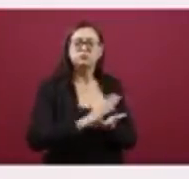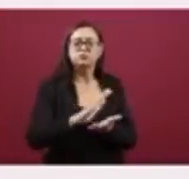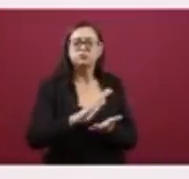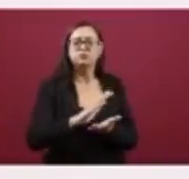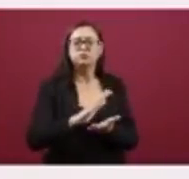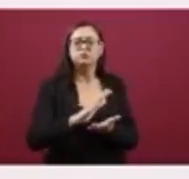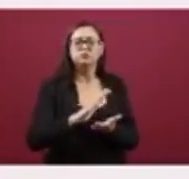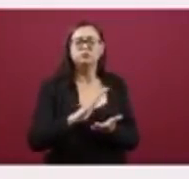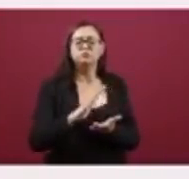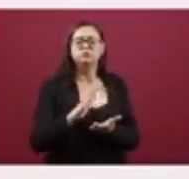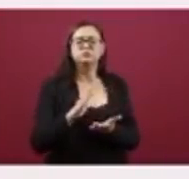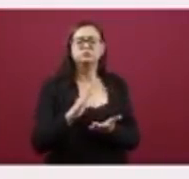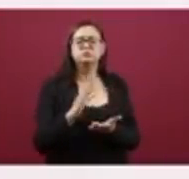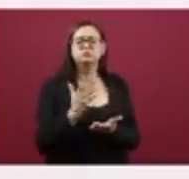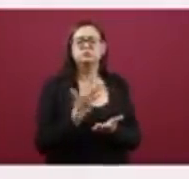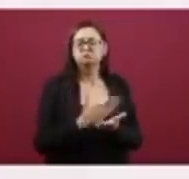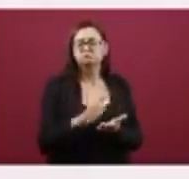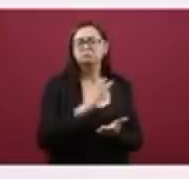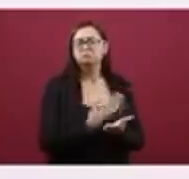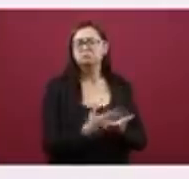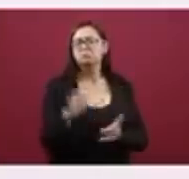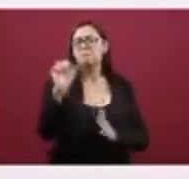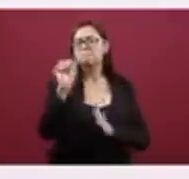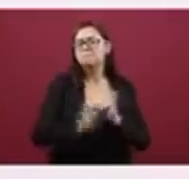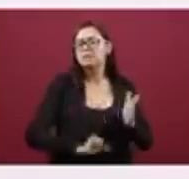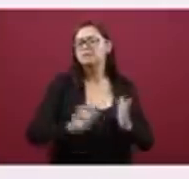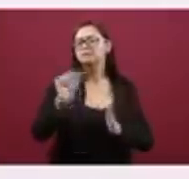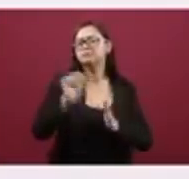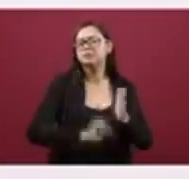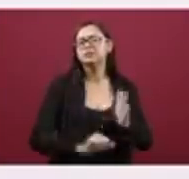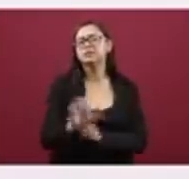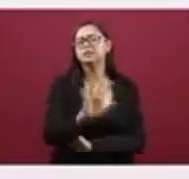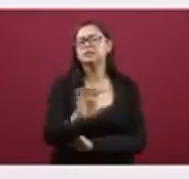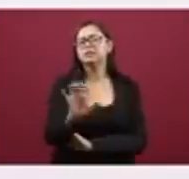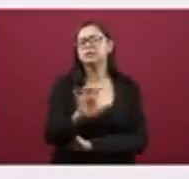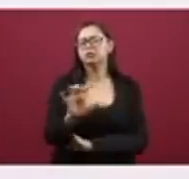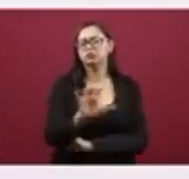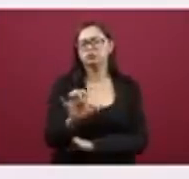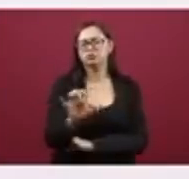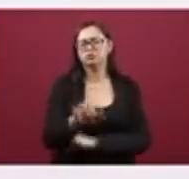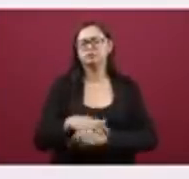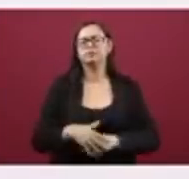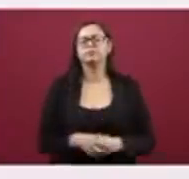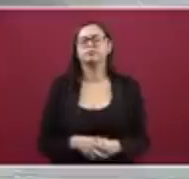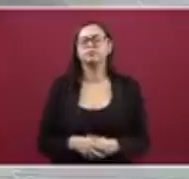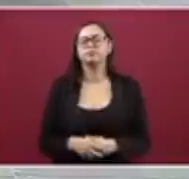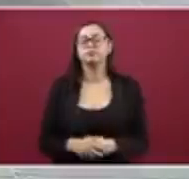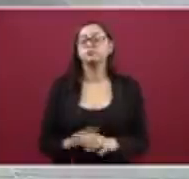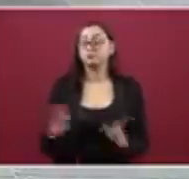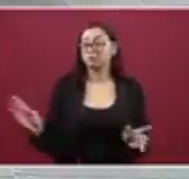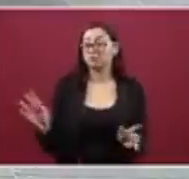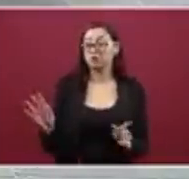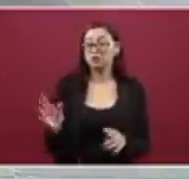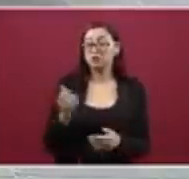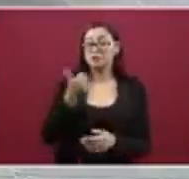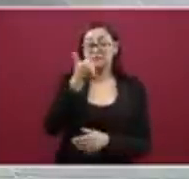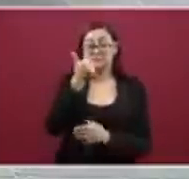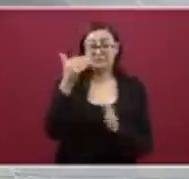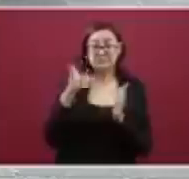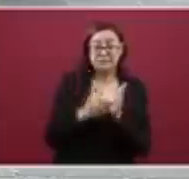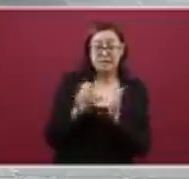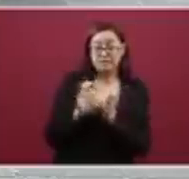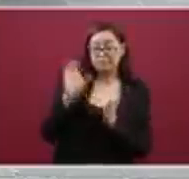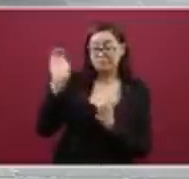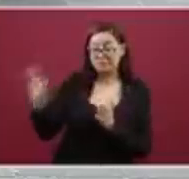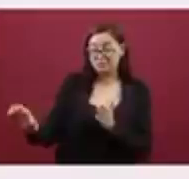con pagos mensuales de 500 pesos al terminar de pagar los